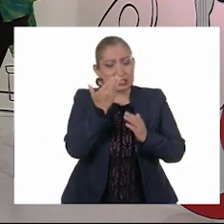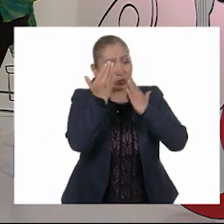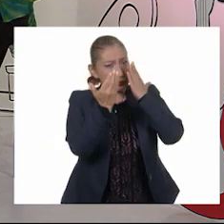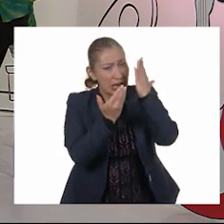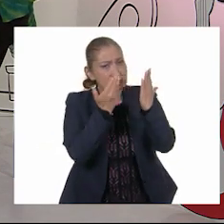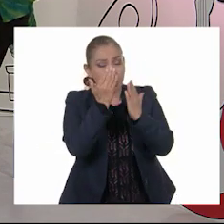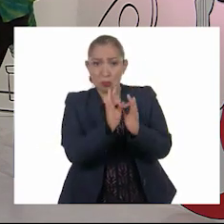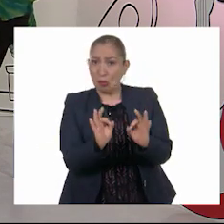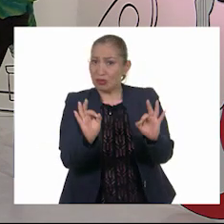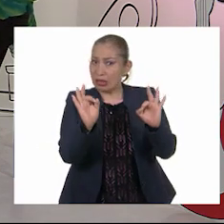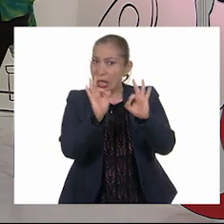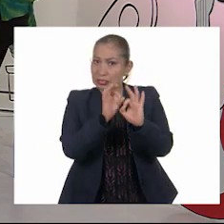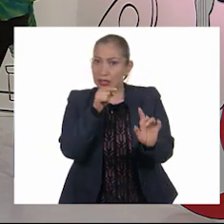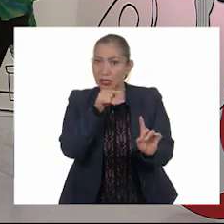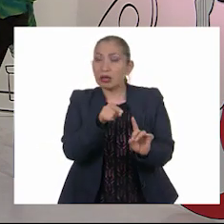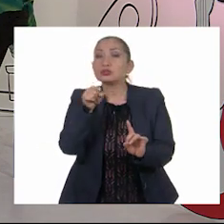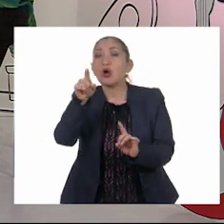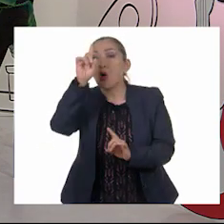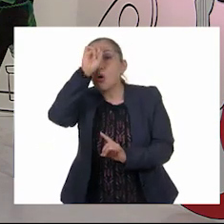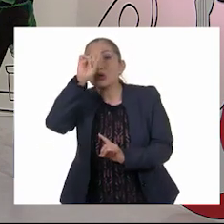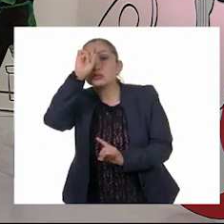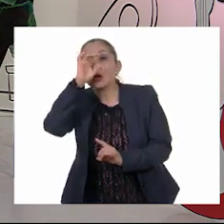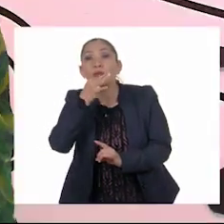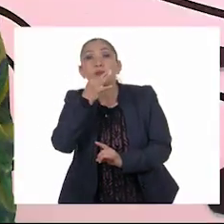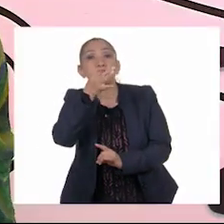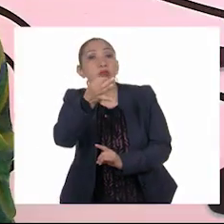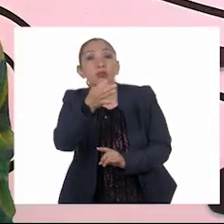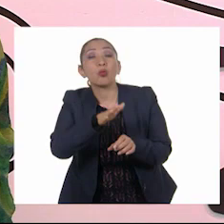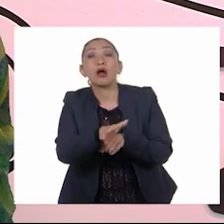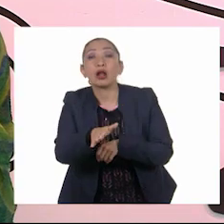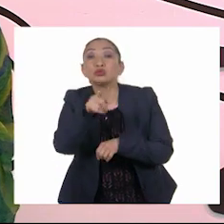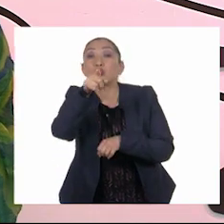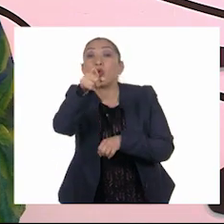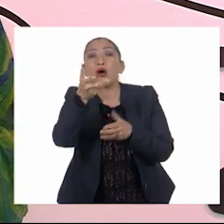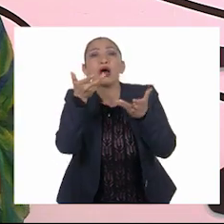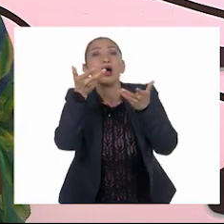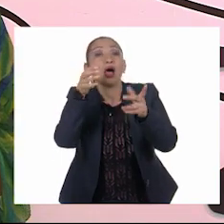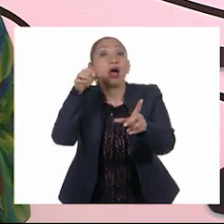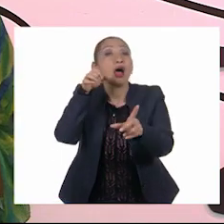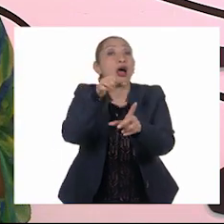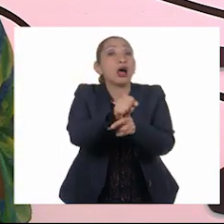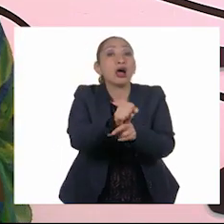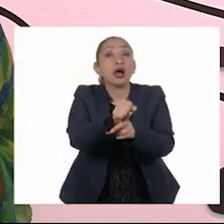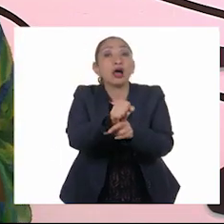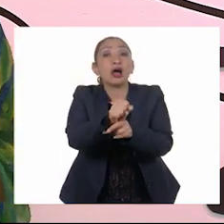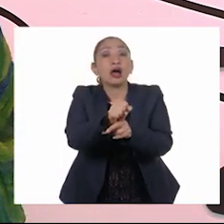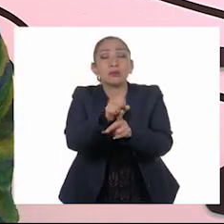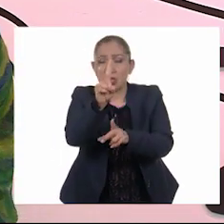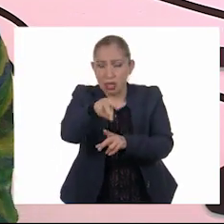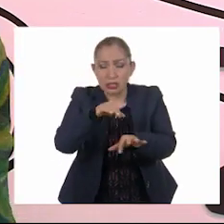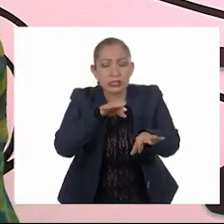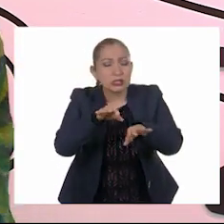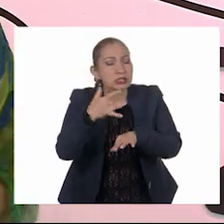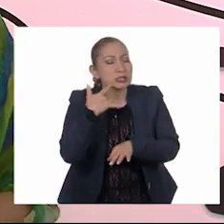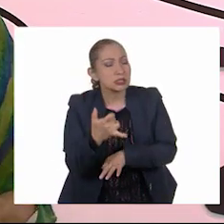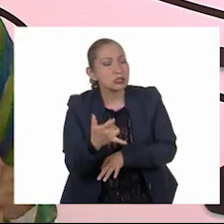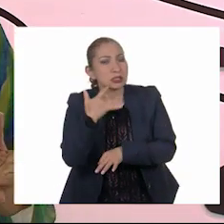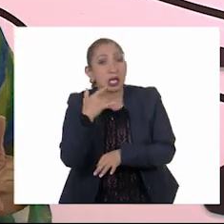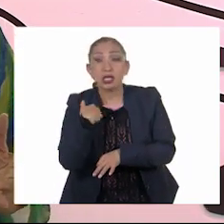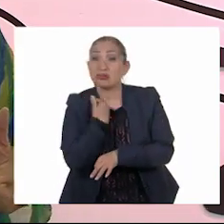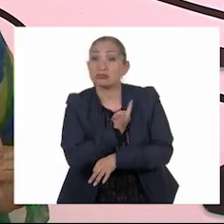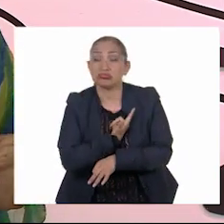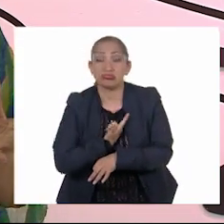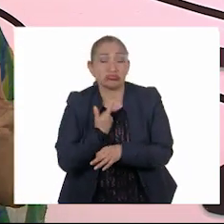preparación, que es importantísima, ¿qué recomiendo? Sigan su sueño y de verdad trabajen por él y